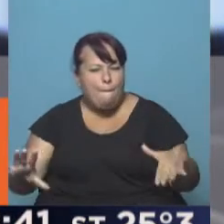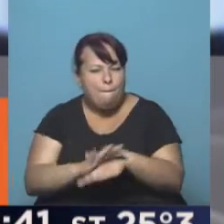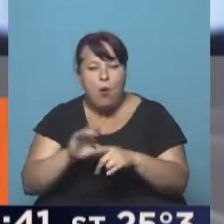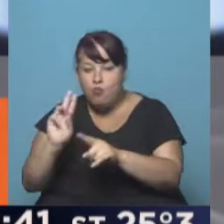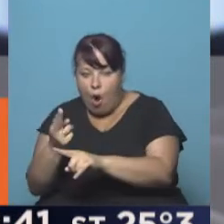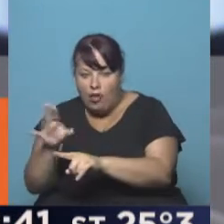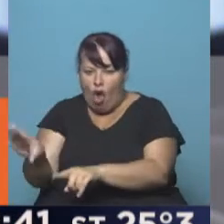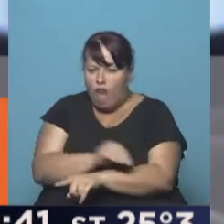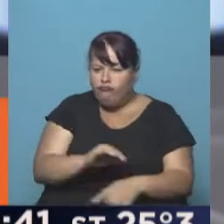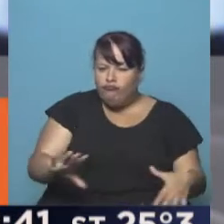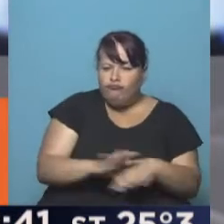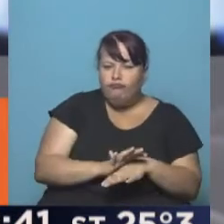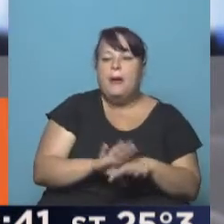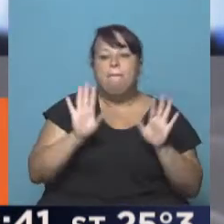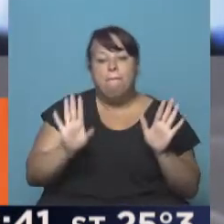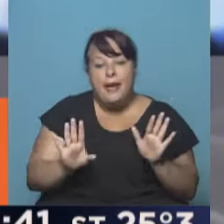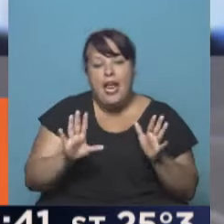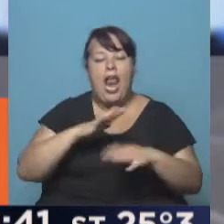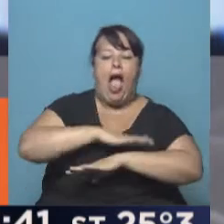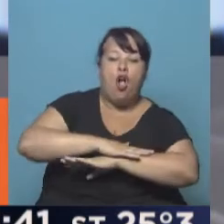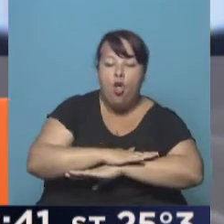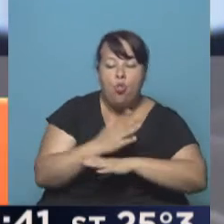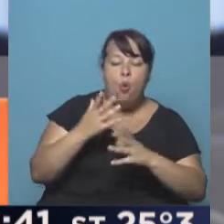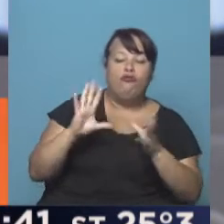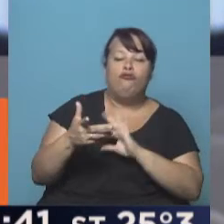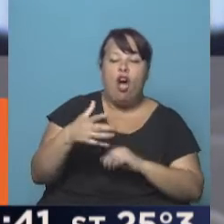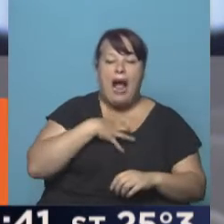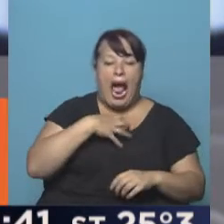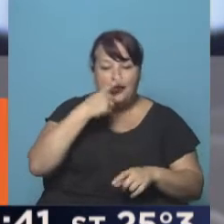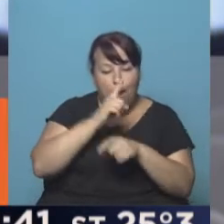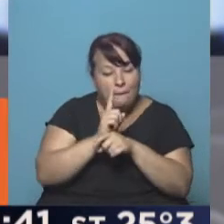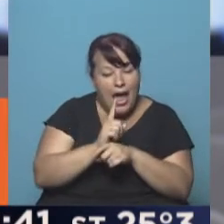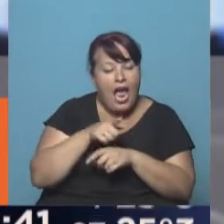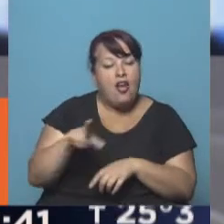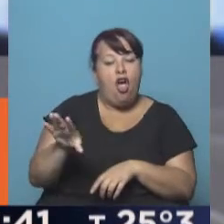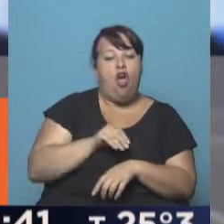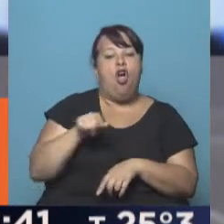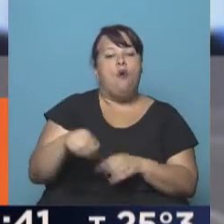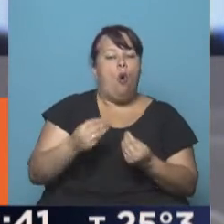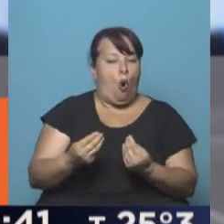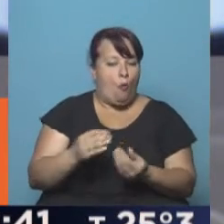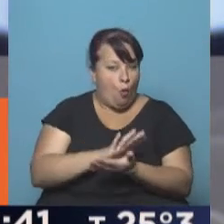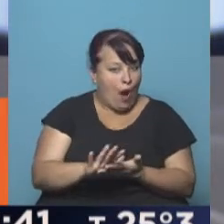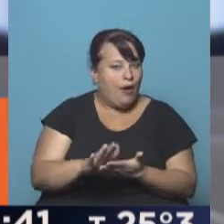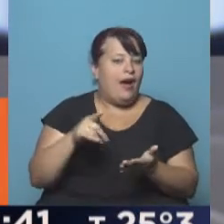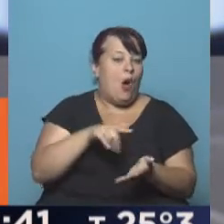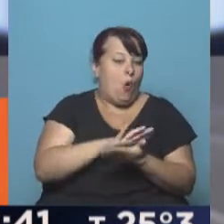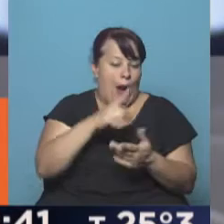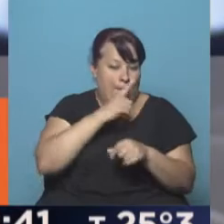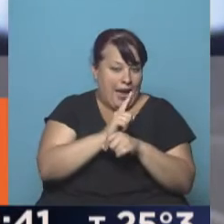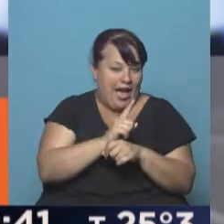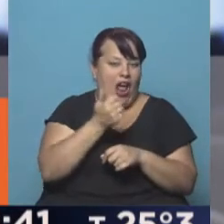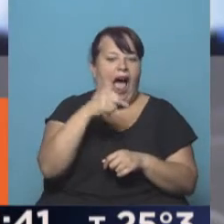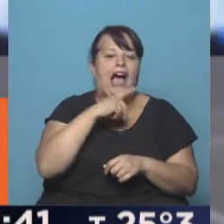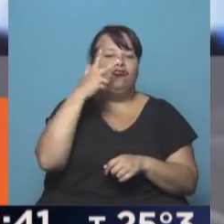fallecidos y ahora bien la parte conductual en realidad si la que va a adquirir el candy gamos el nuevo el anthony nuevo han tenido